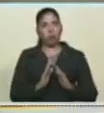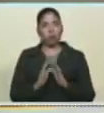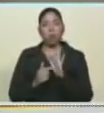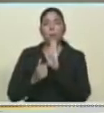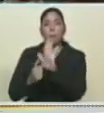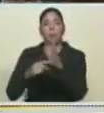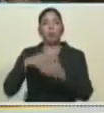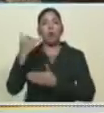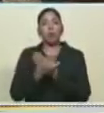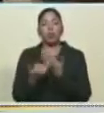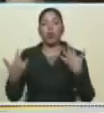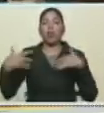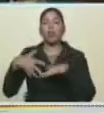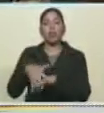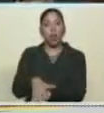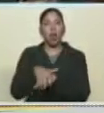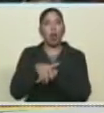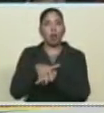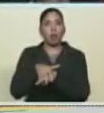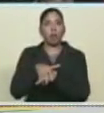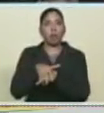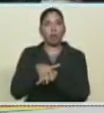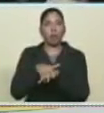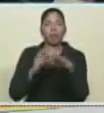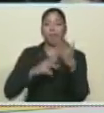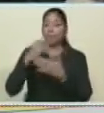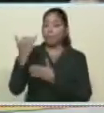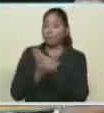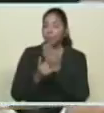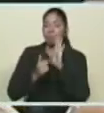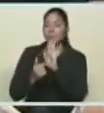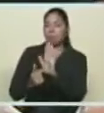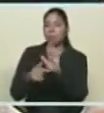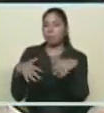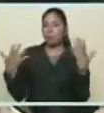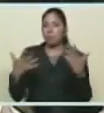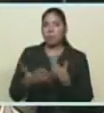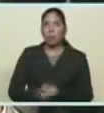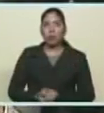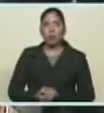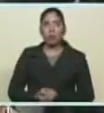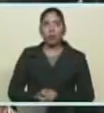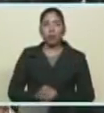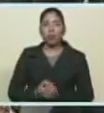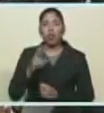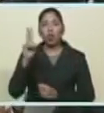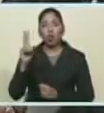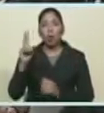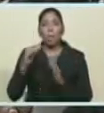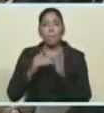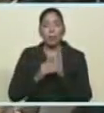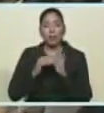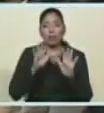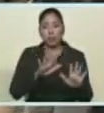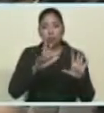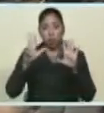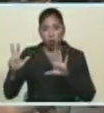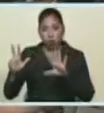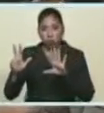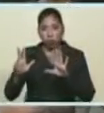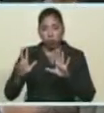manera integral, ¿no? Proyectos que inclusive ya para el recurso 2018...